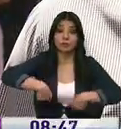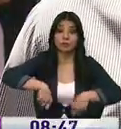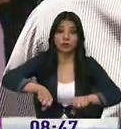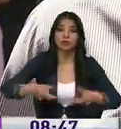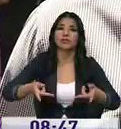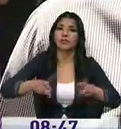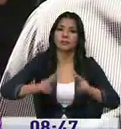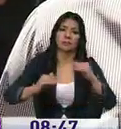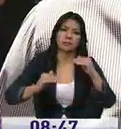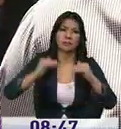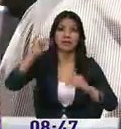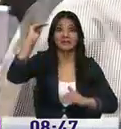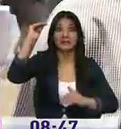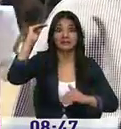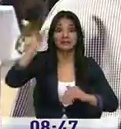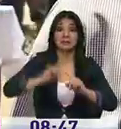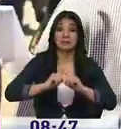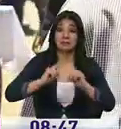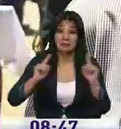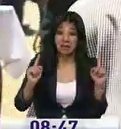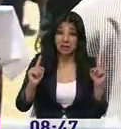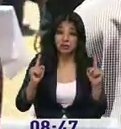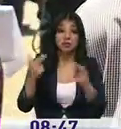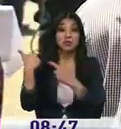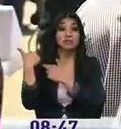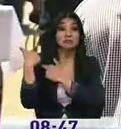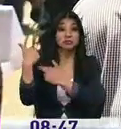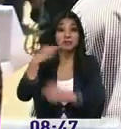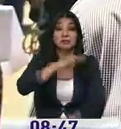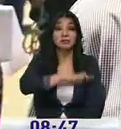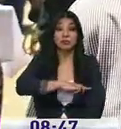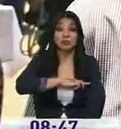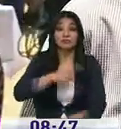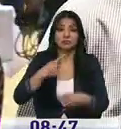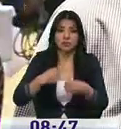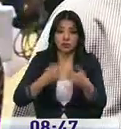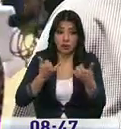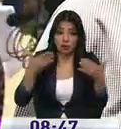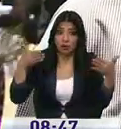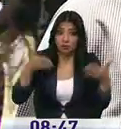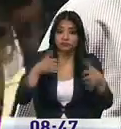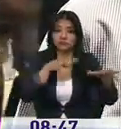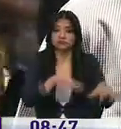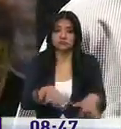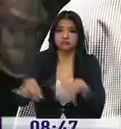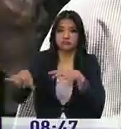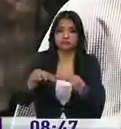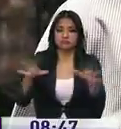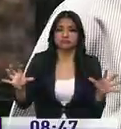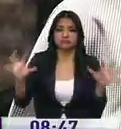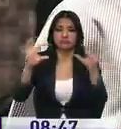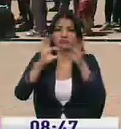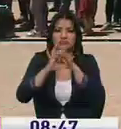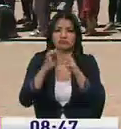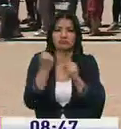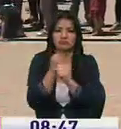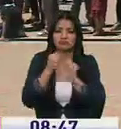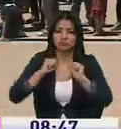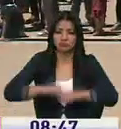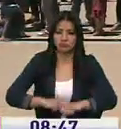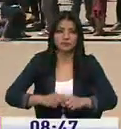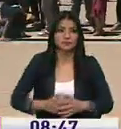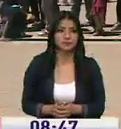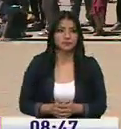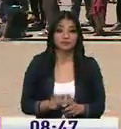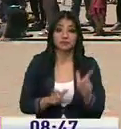que había subido, pero aparte que corresponde al municipio, estamos nosotros coordinando y articulando todo ese trabajo. Además, los